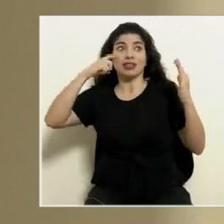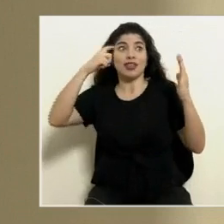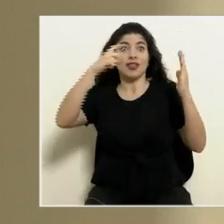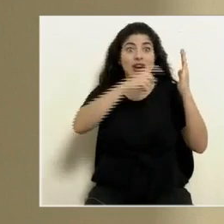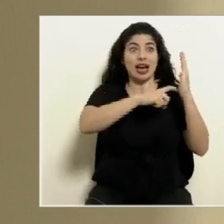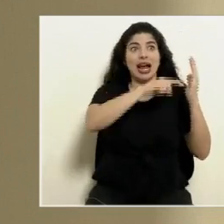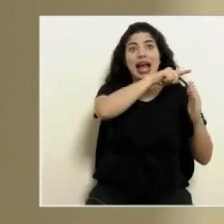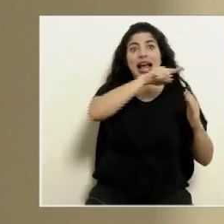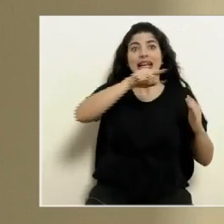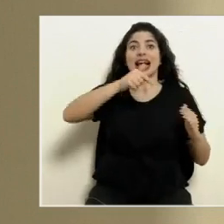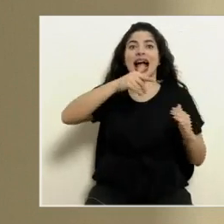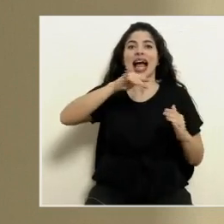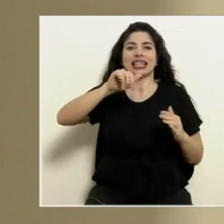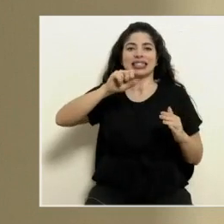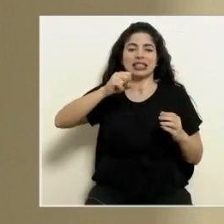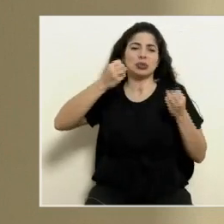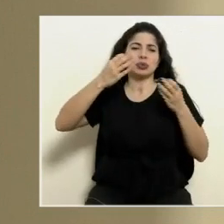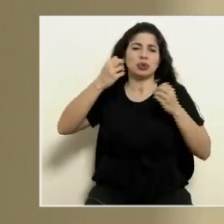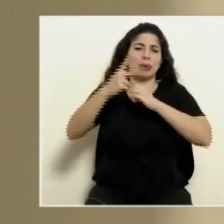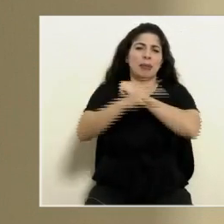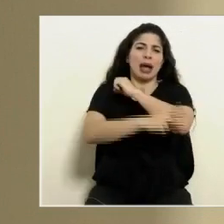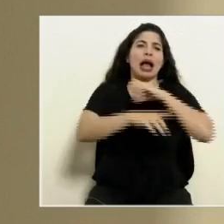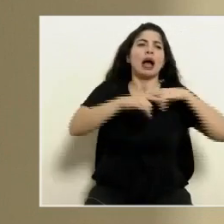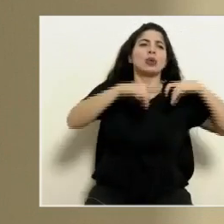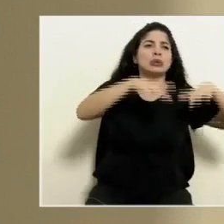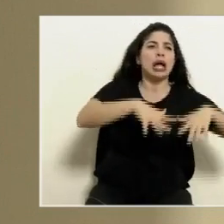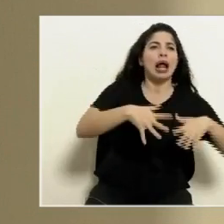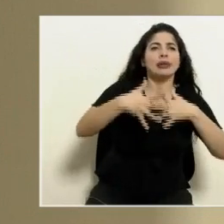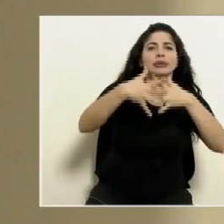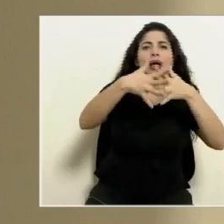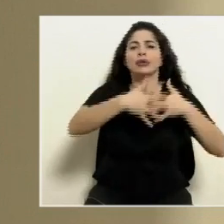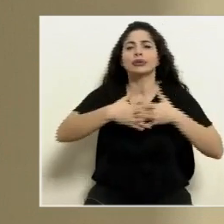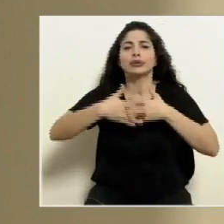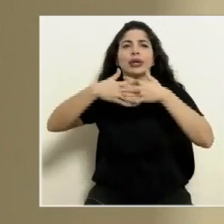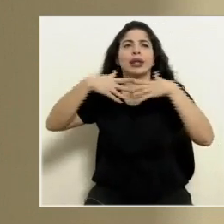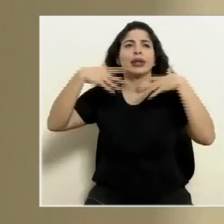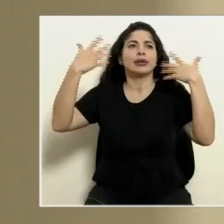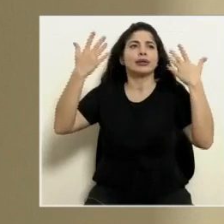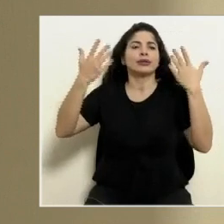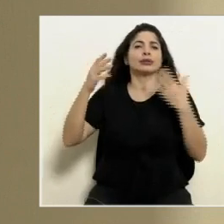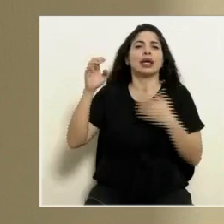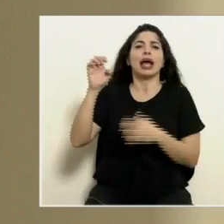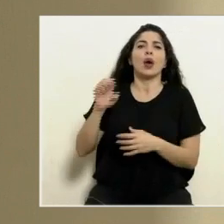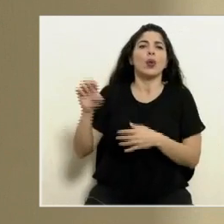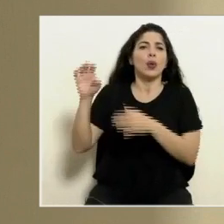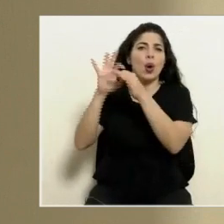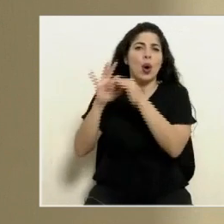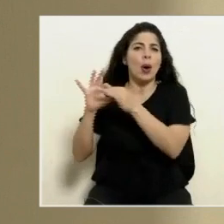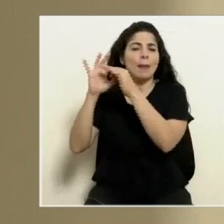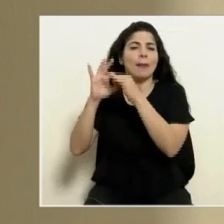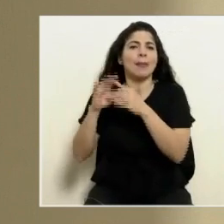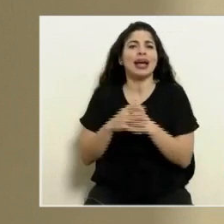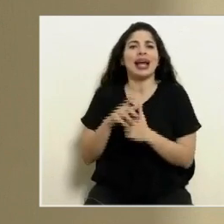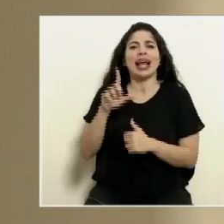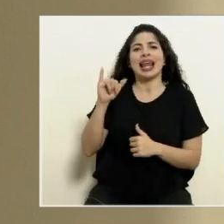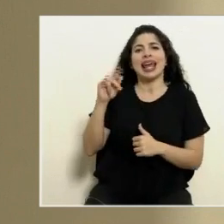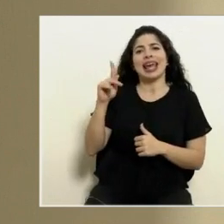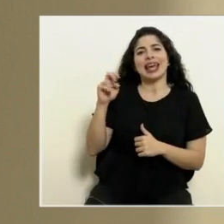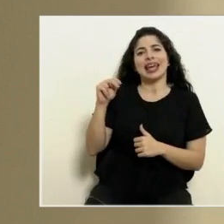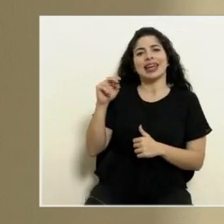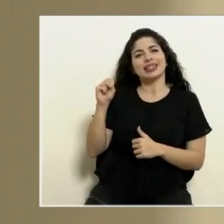en muchos países, ¿verdad? Está la de Australia, la de Estados Unidos, la de la Unión Europea, la de Liechtenstein,